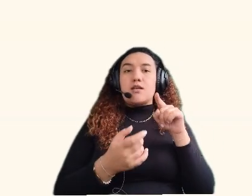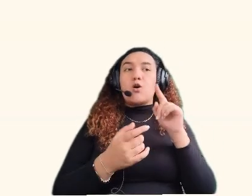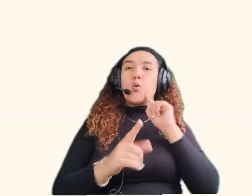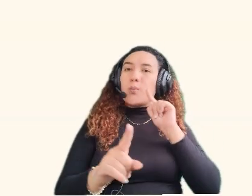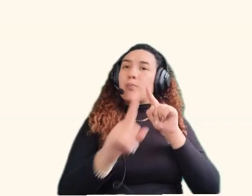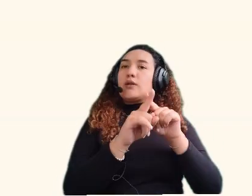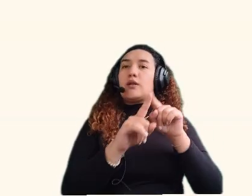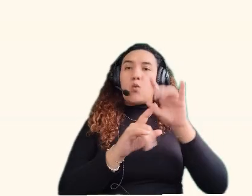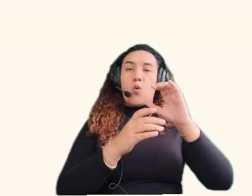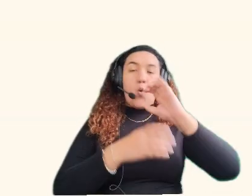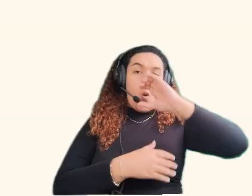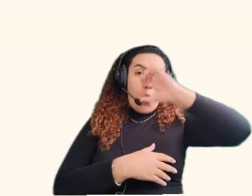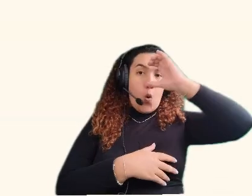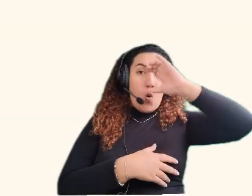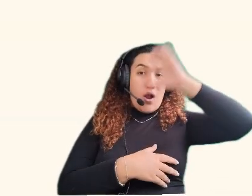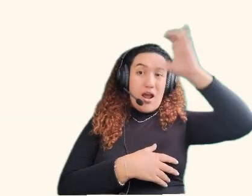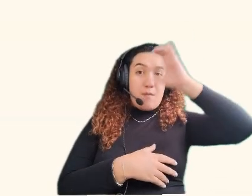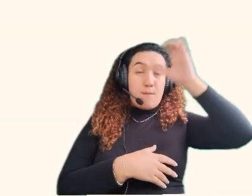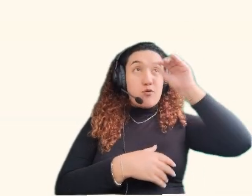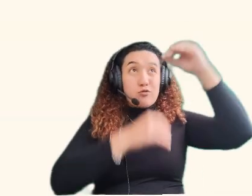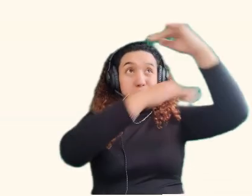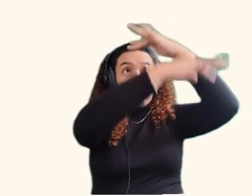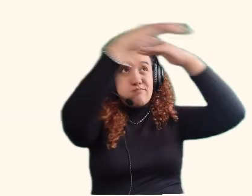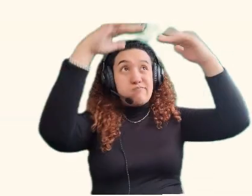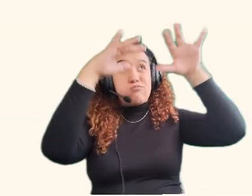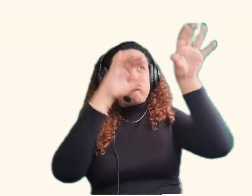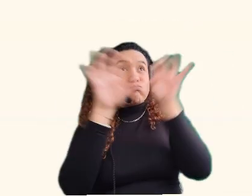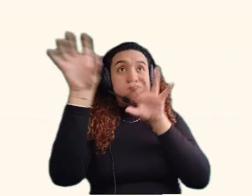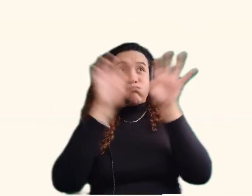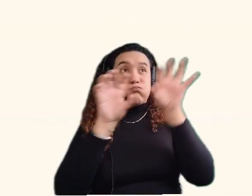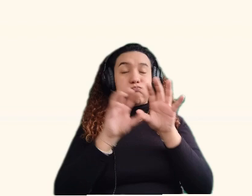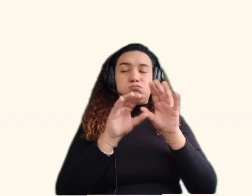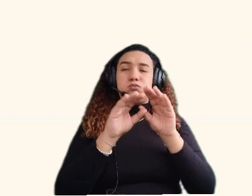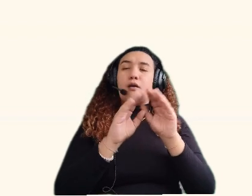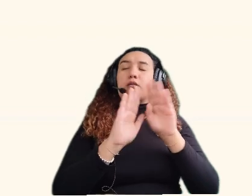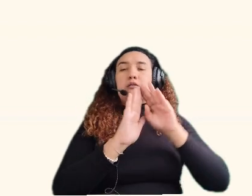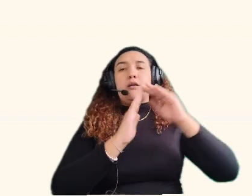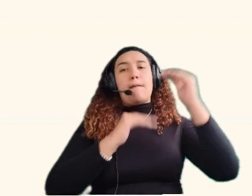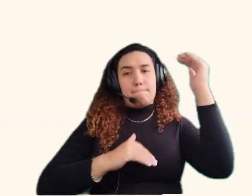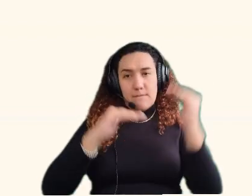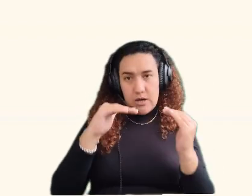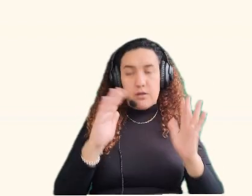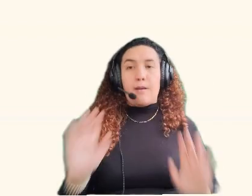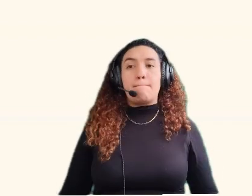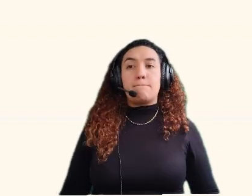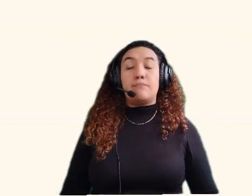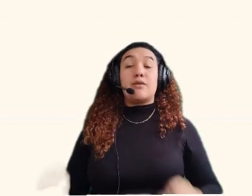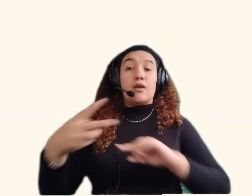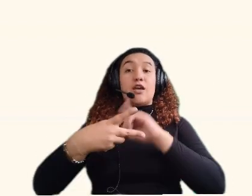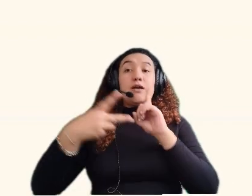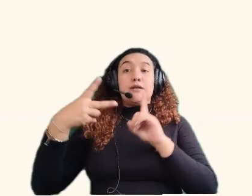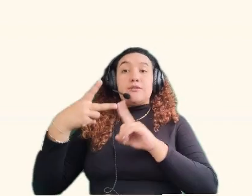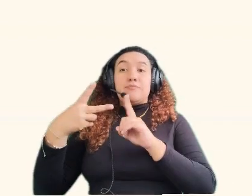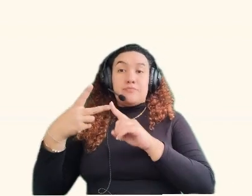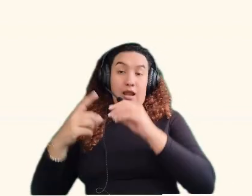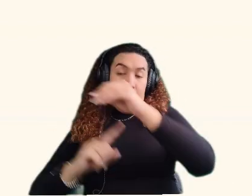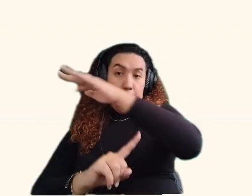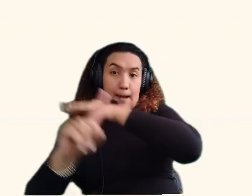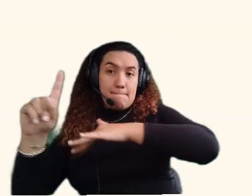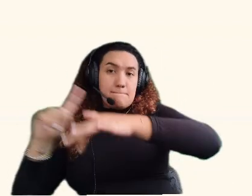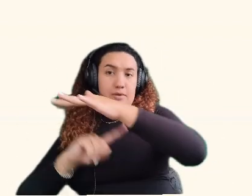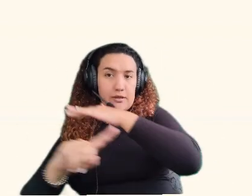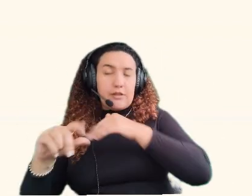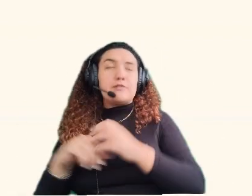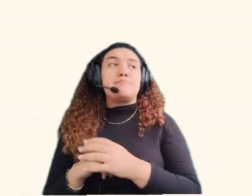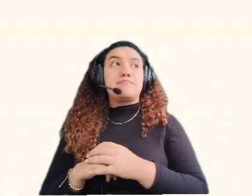la captura del dióxido de carbono. La segunda es la ambiental, que al ser el responsable del 50% de